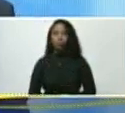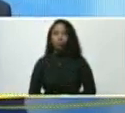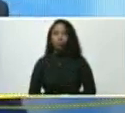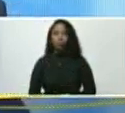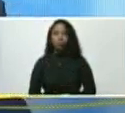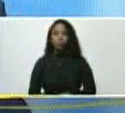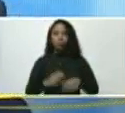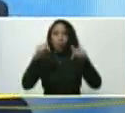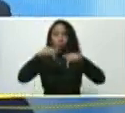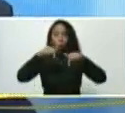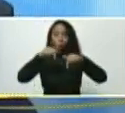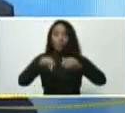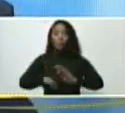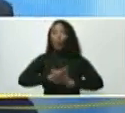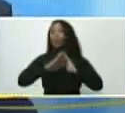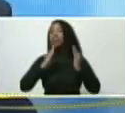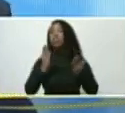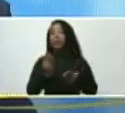Hoy en el mundo,